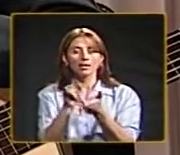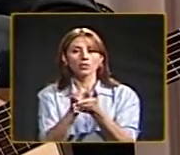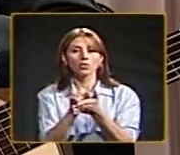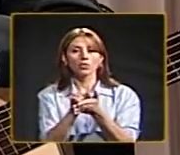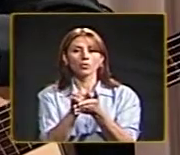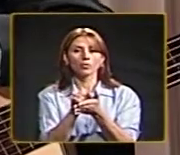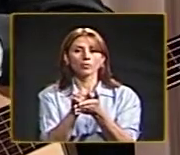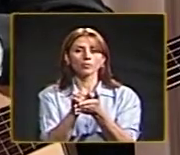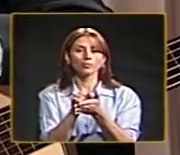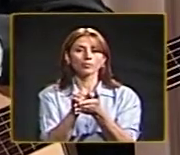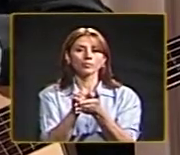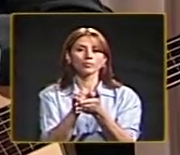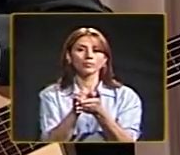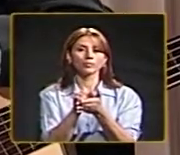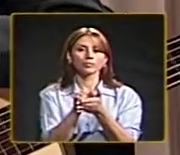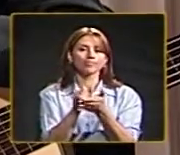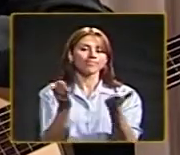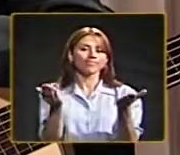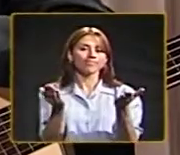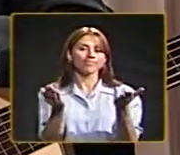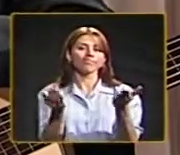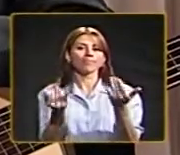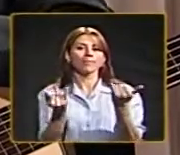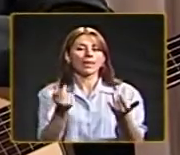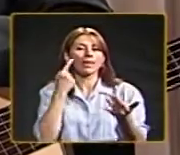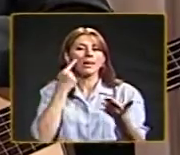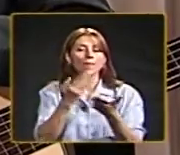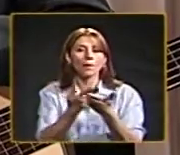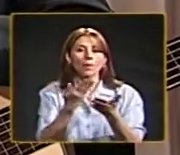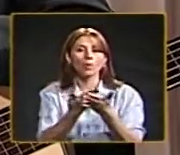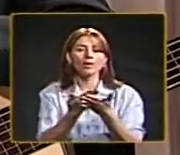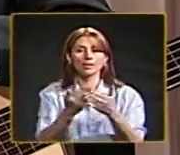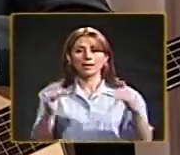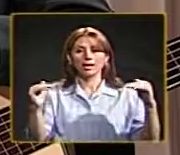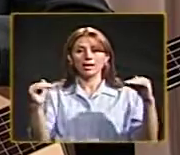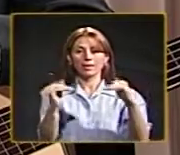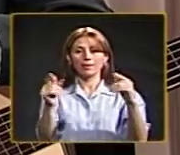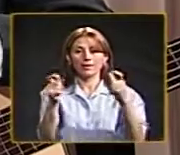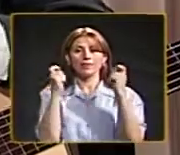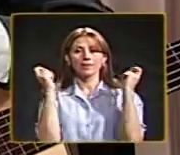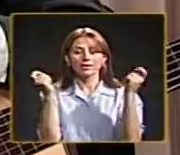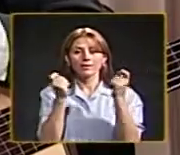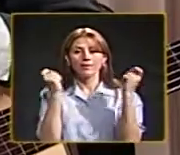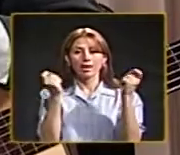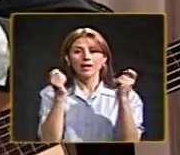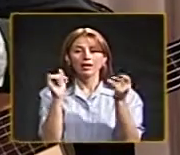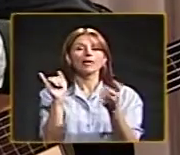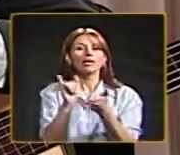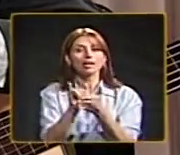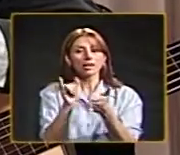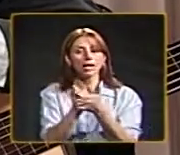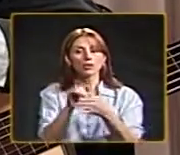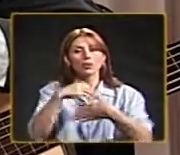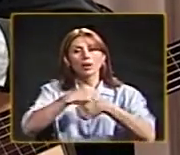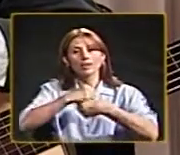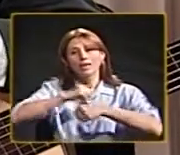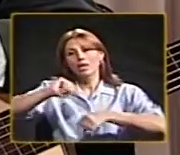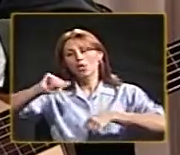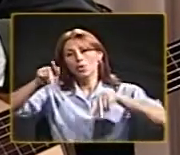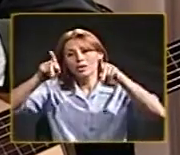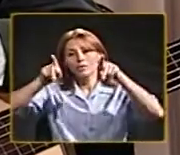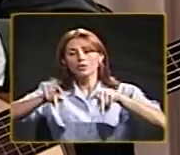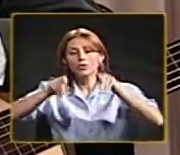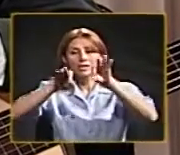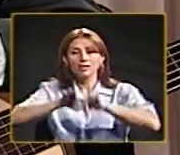digamos, o denota ya lo que es el nivel del festival, y esto va a hacer que otras figuras también digan, bueno,